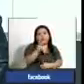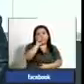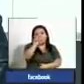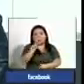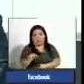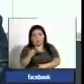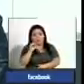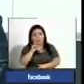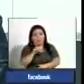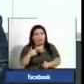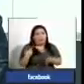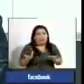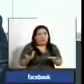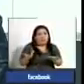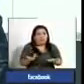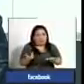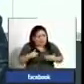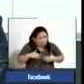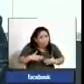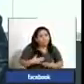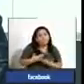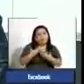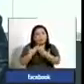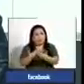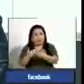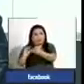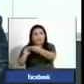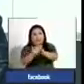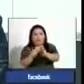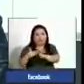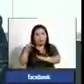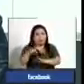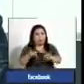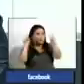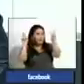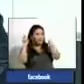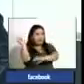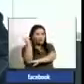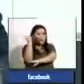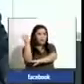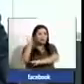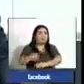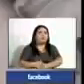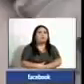toda la nación a empeñarse y ayudar a la comunidad en esta situación emergente.